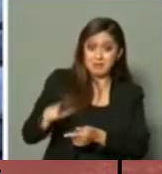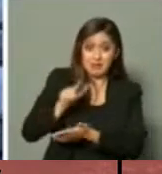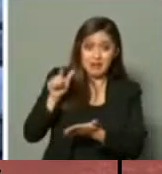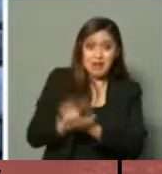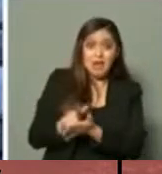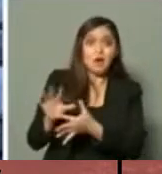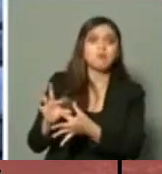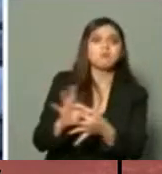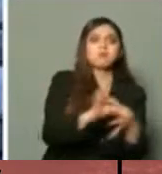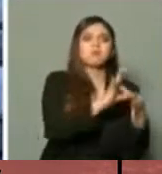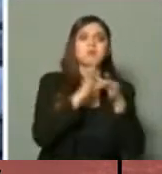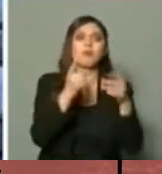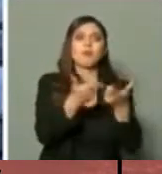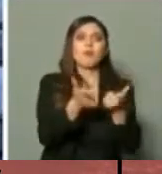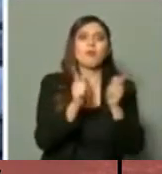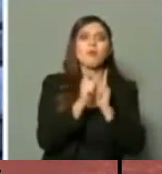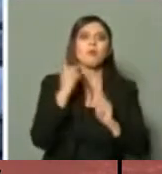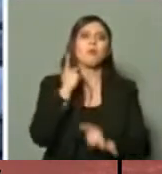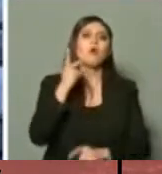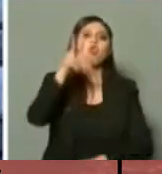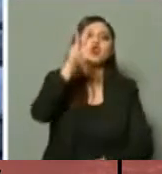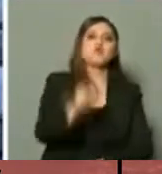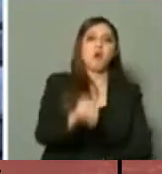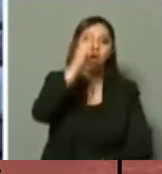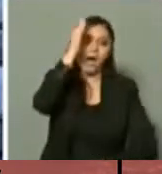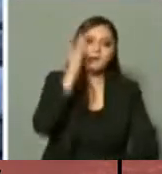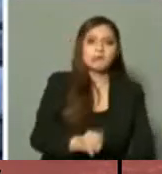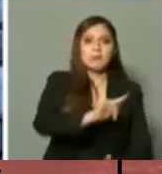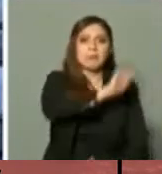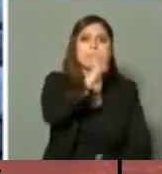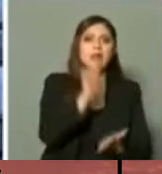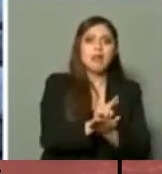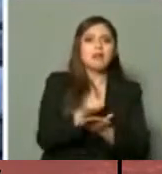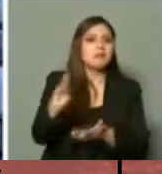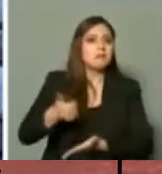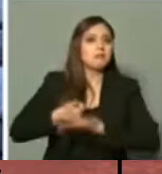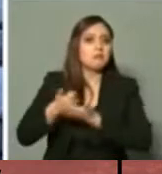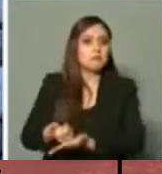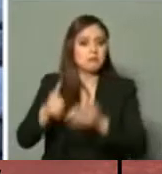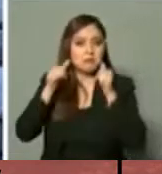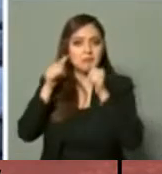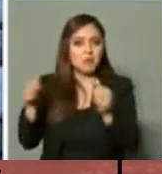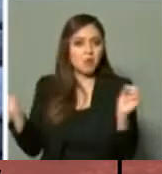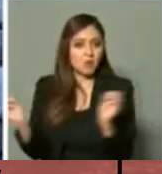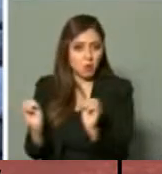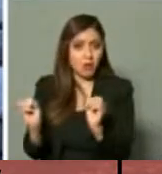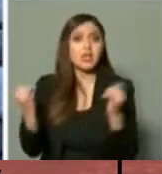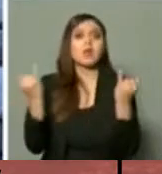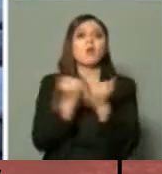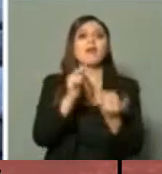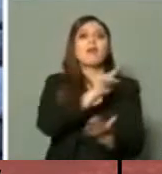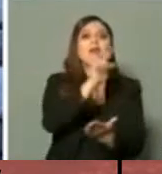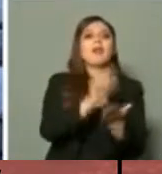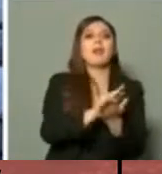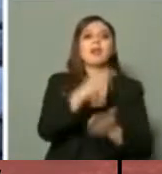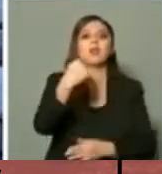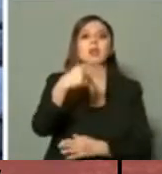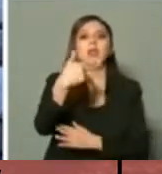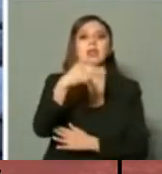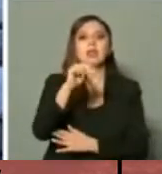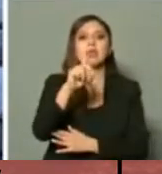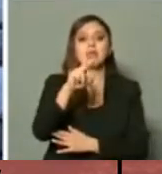unieron todos los partidos para bloquear diferentes leyes en pro de los ciudadanos. Vamos a echar para atrás la Ley Hídrica, que plantea